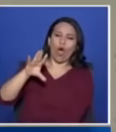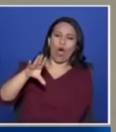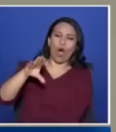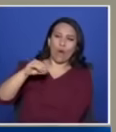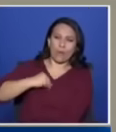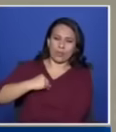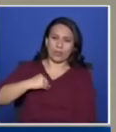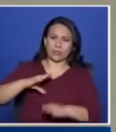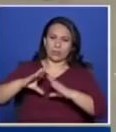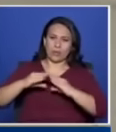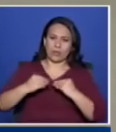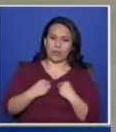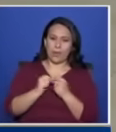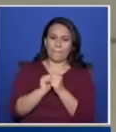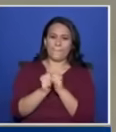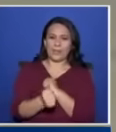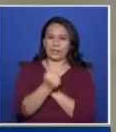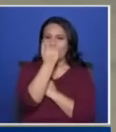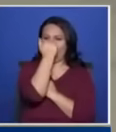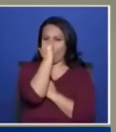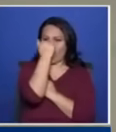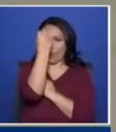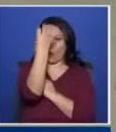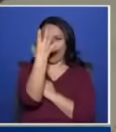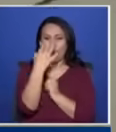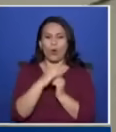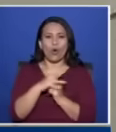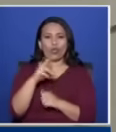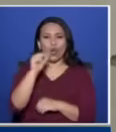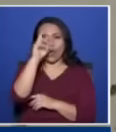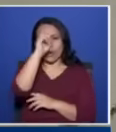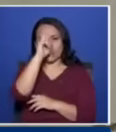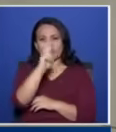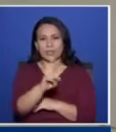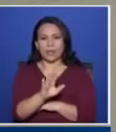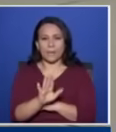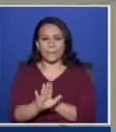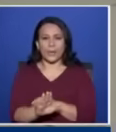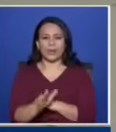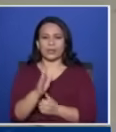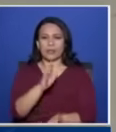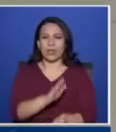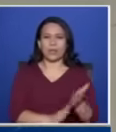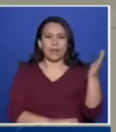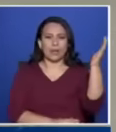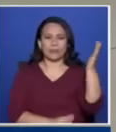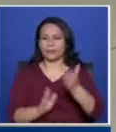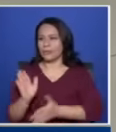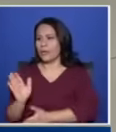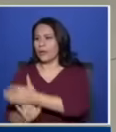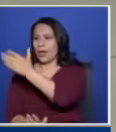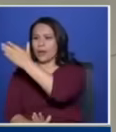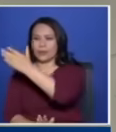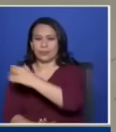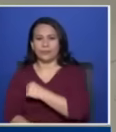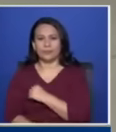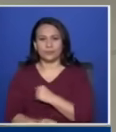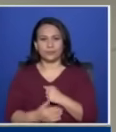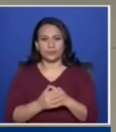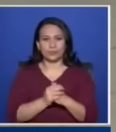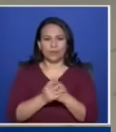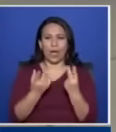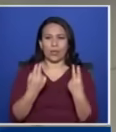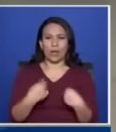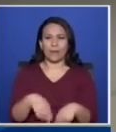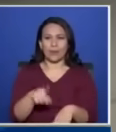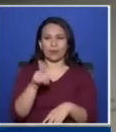tricimotos se pasan los semáforos en rojo, no respetan los pares y salen también a circular en las vías principales. Ahí vemos, ¿no? Hay agentes